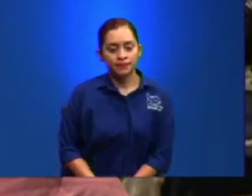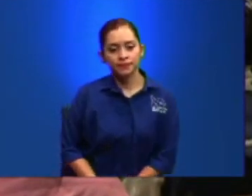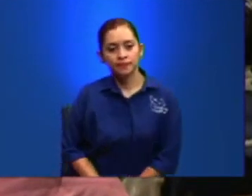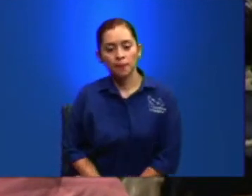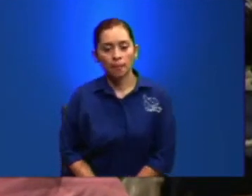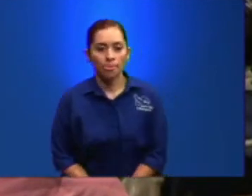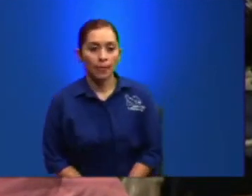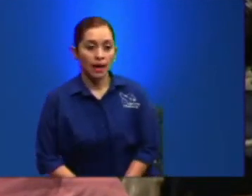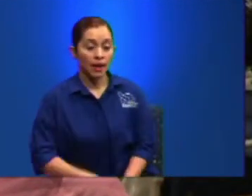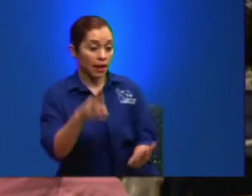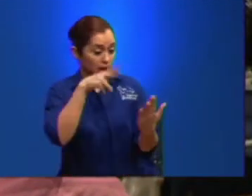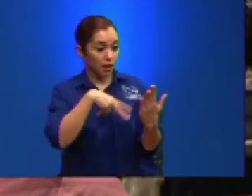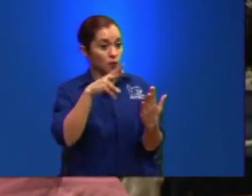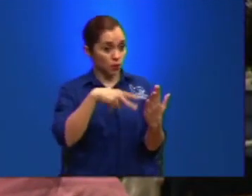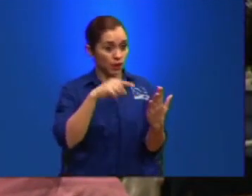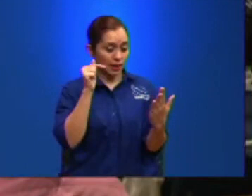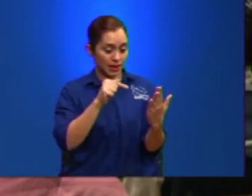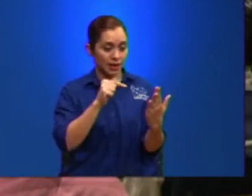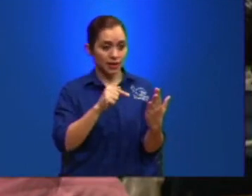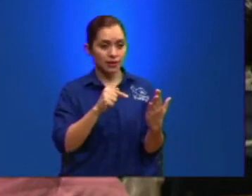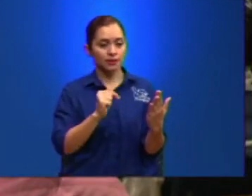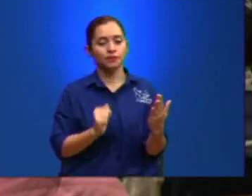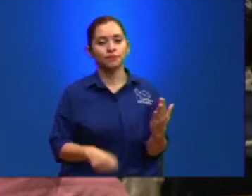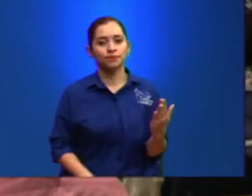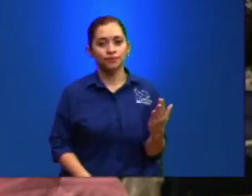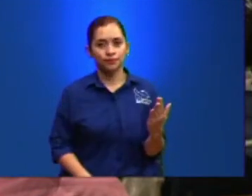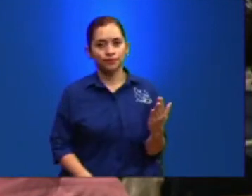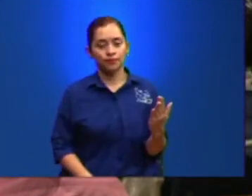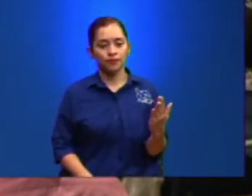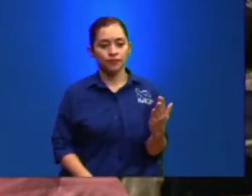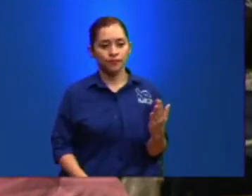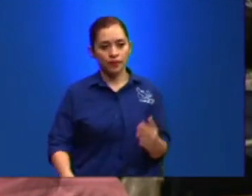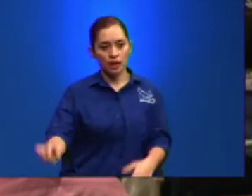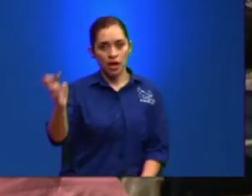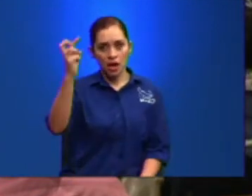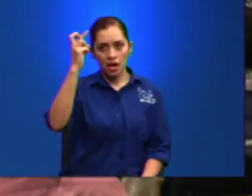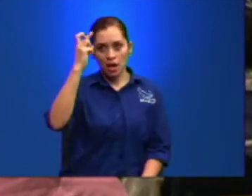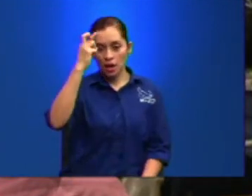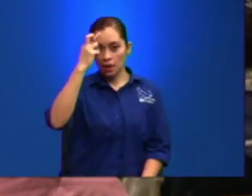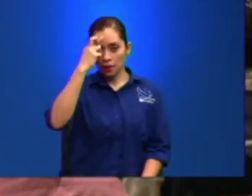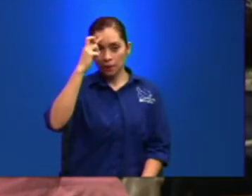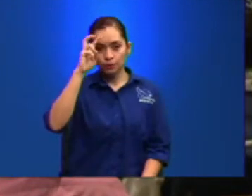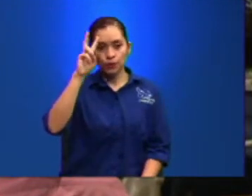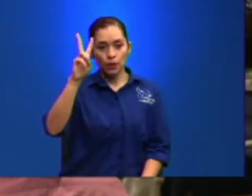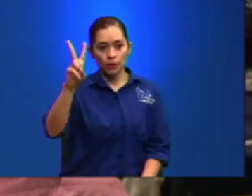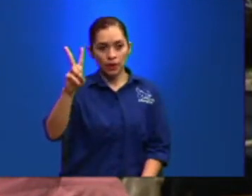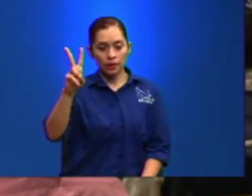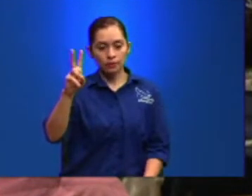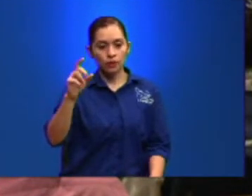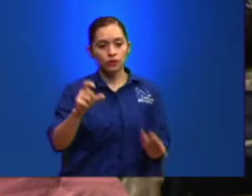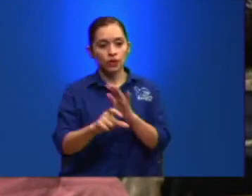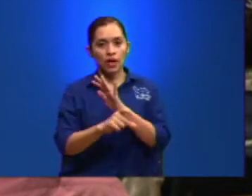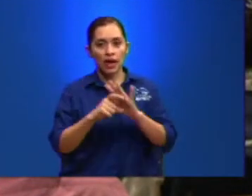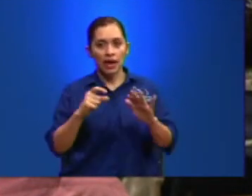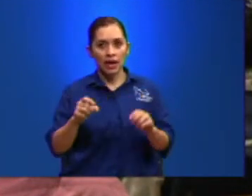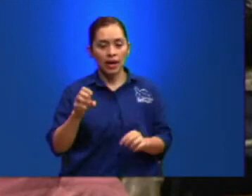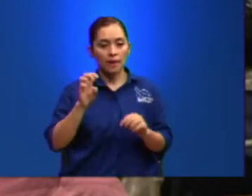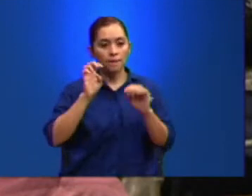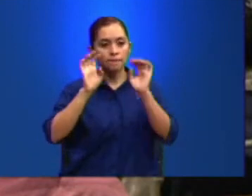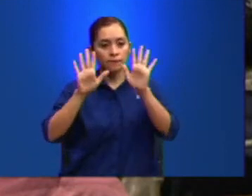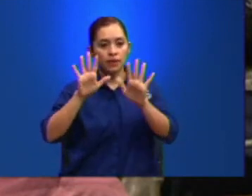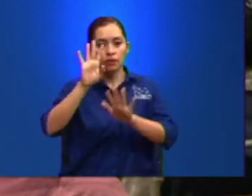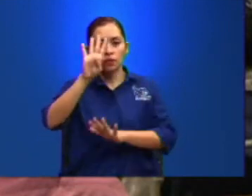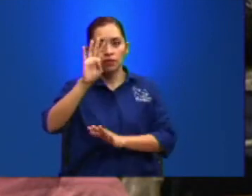le va leer este versículo y lo voy a conversar con usted y tiempo ya se terminó según el cronómetro pero según el reloj todavía